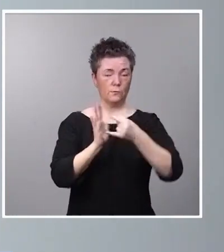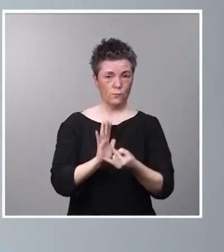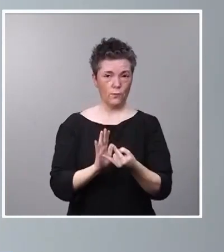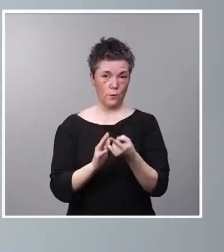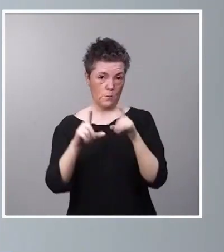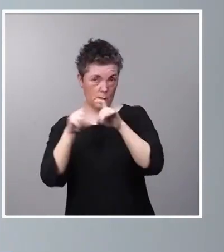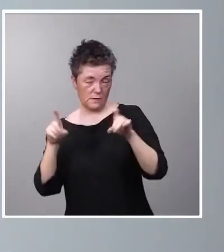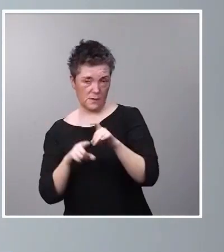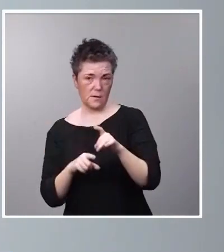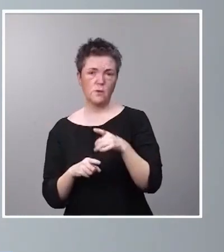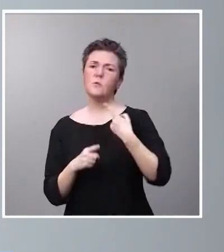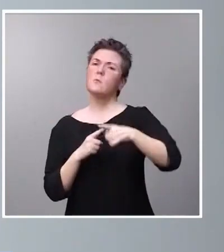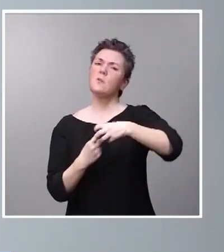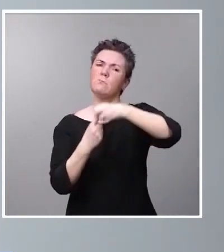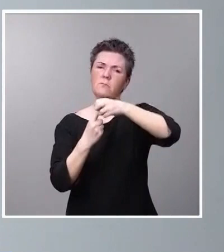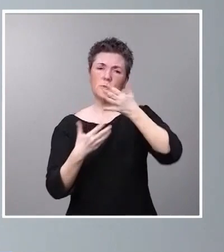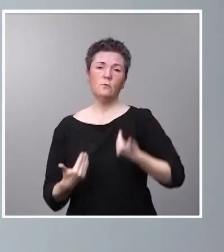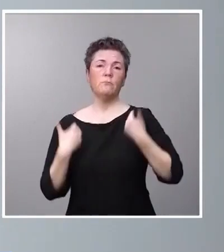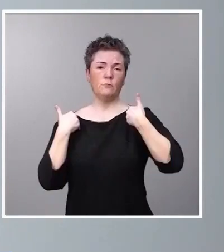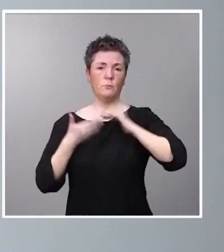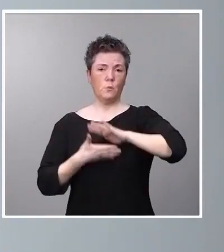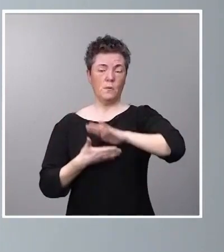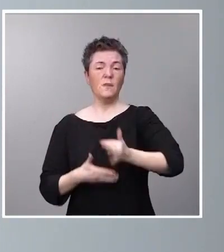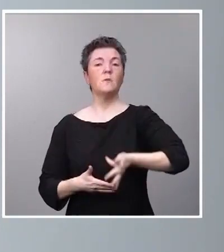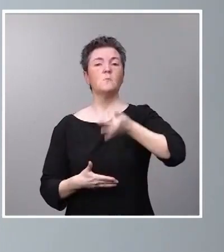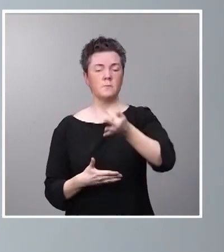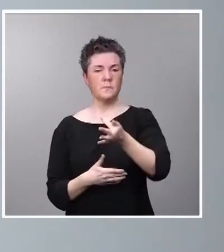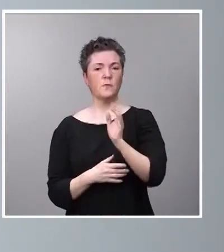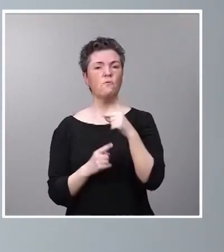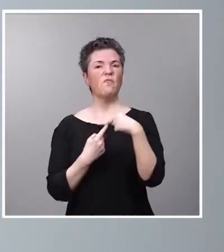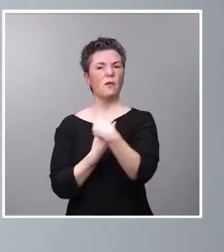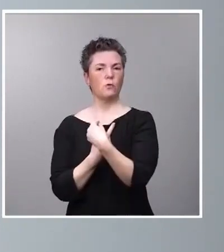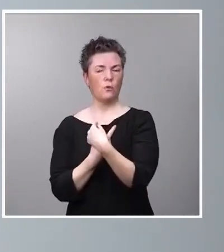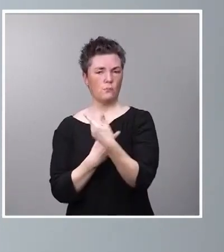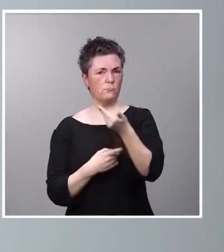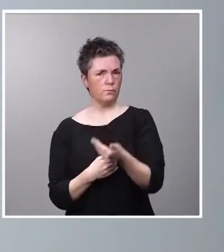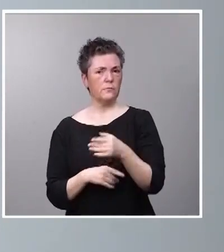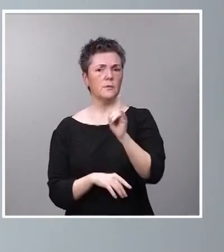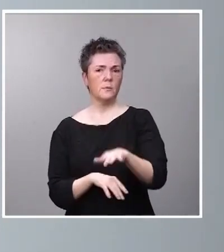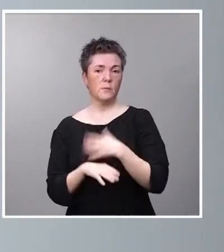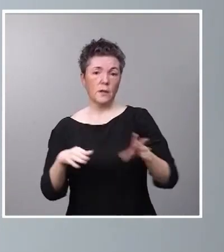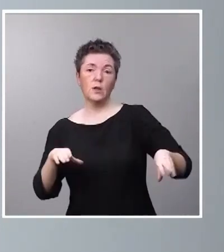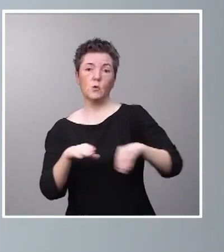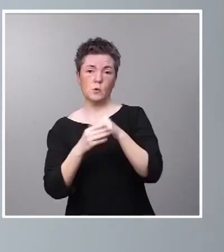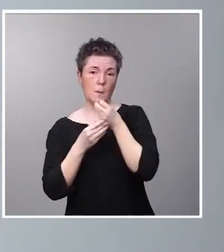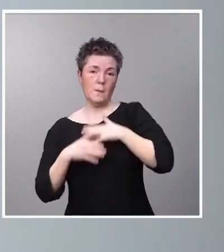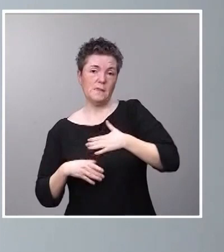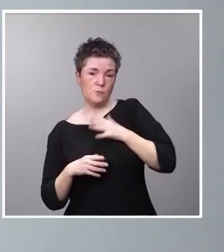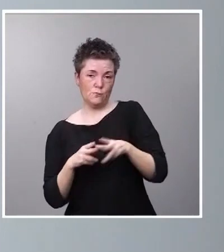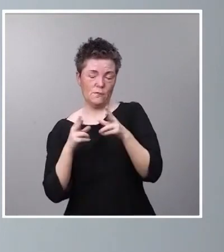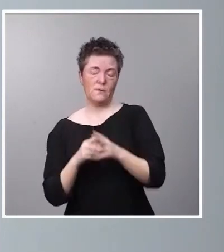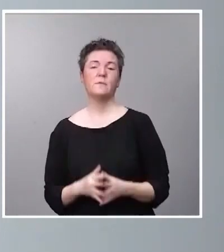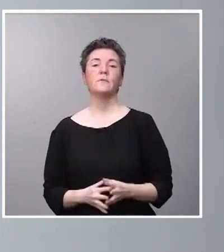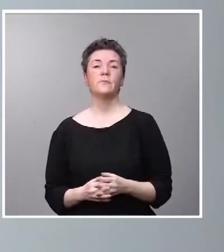como un elemento clave de competencia, además de ser un factor determinante también de inclusión y bienestar social. Así